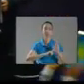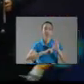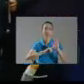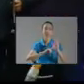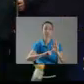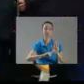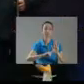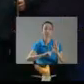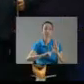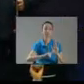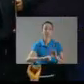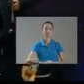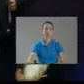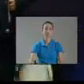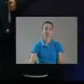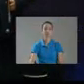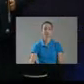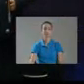presencia,